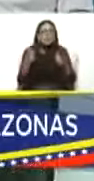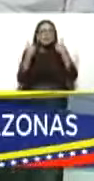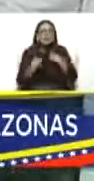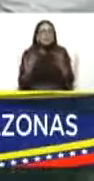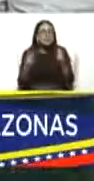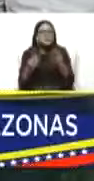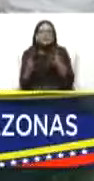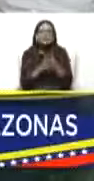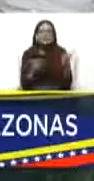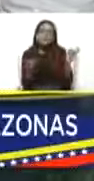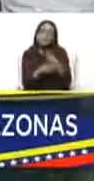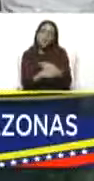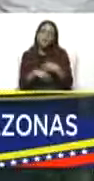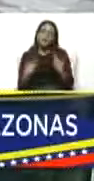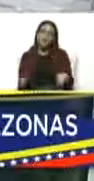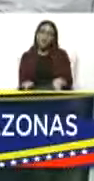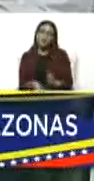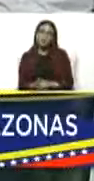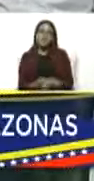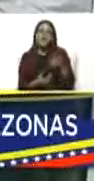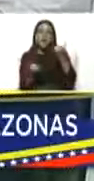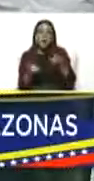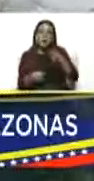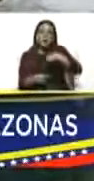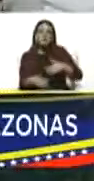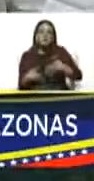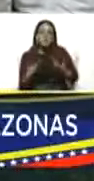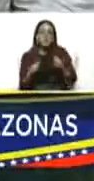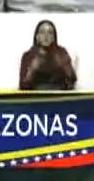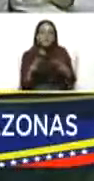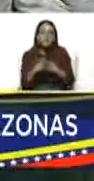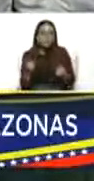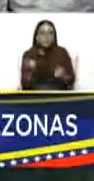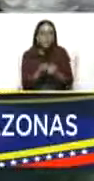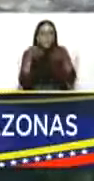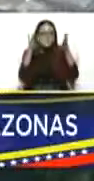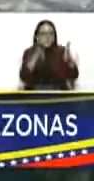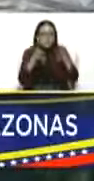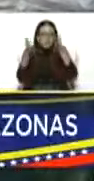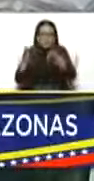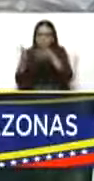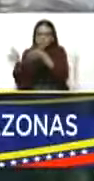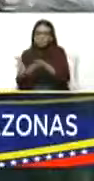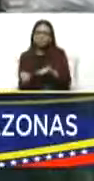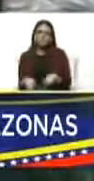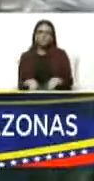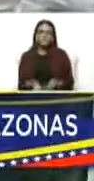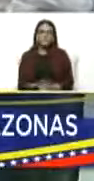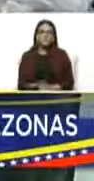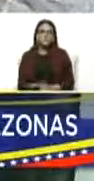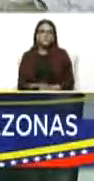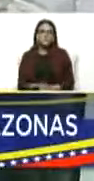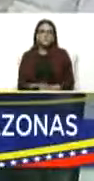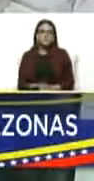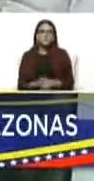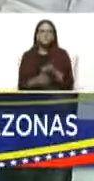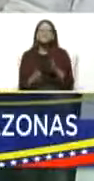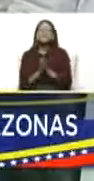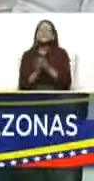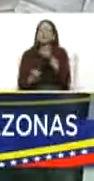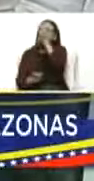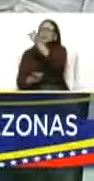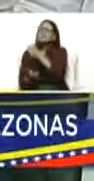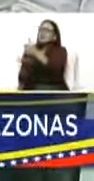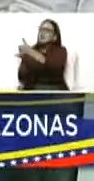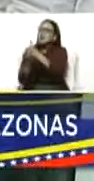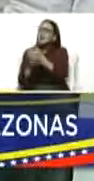después que es diagnosticado y que tiene que migrar hacia los estados centrales. ¿Qué tratamientos se darían aquí? ¿Quién me puede explicar? ¿Cómo